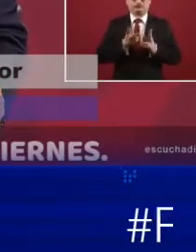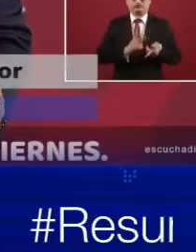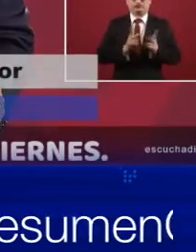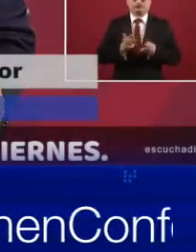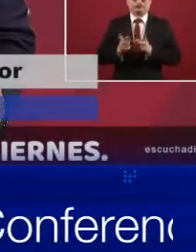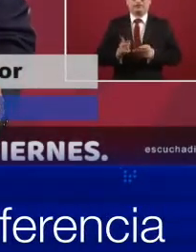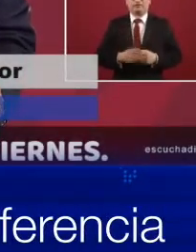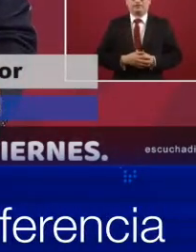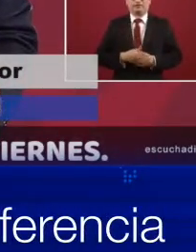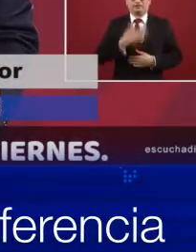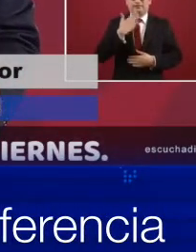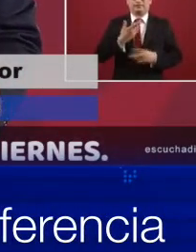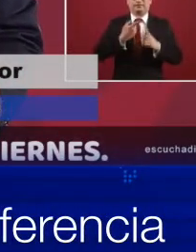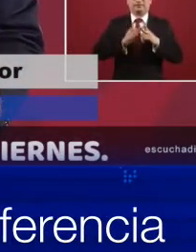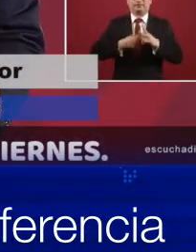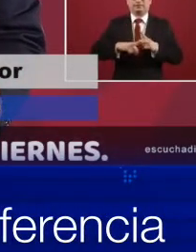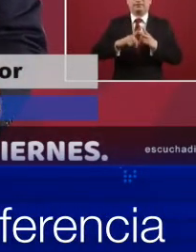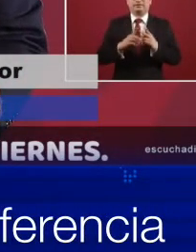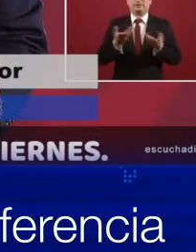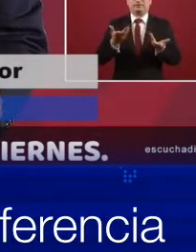Vamos a iniciar con